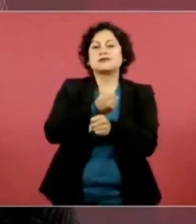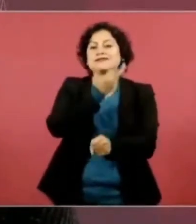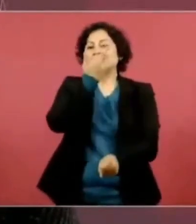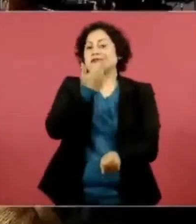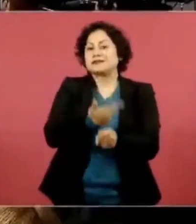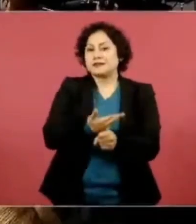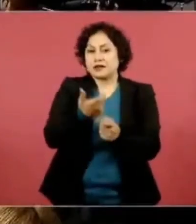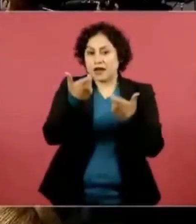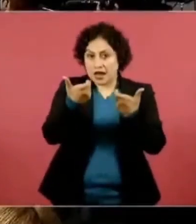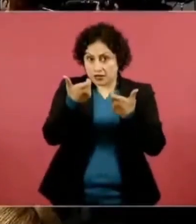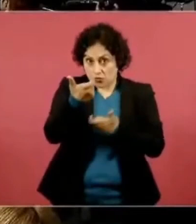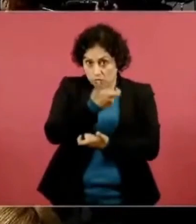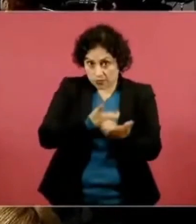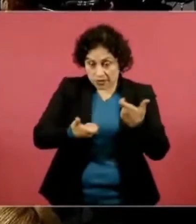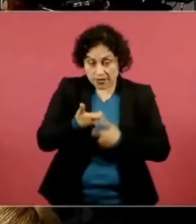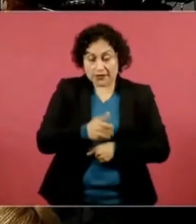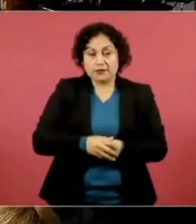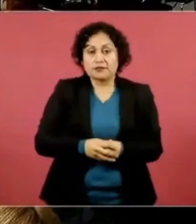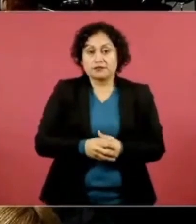¿sí?,